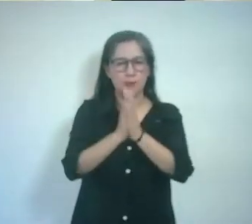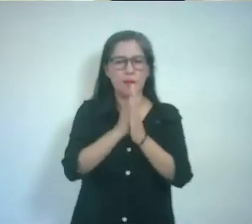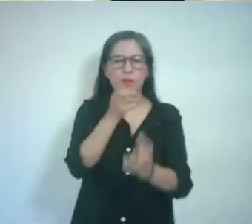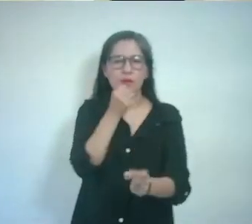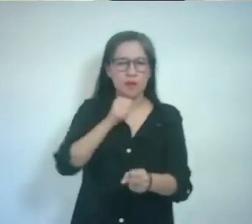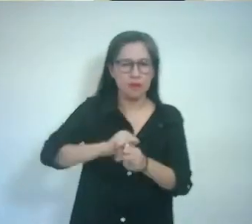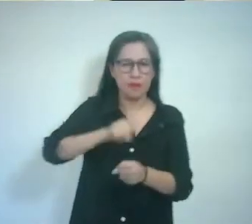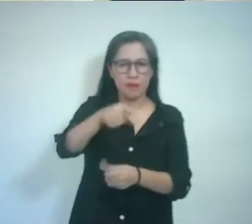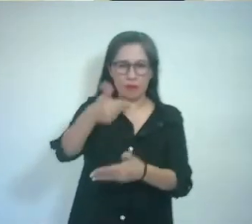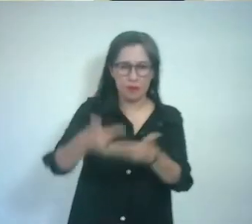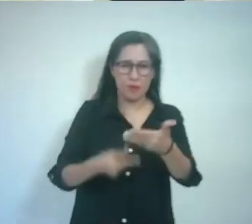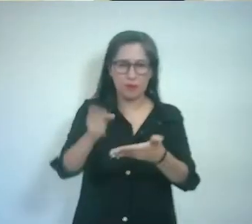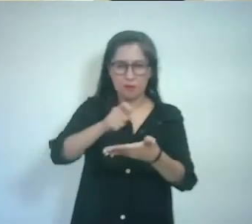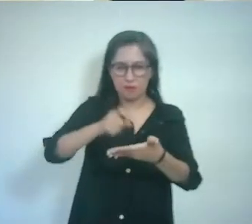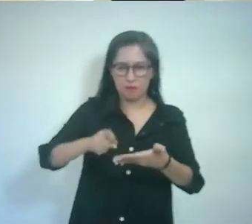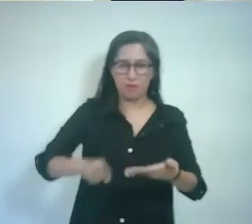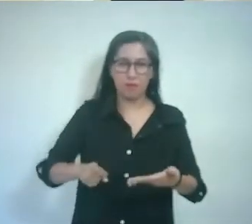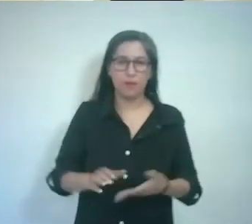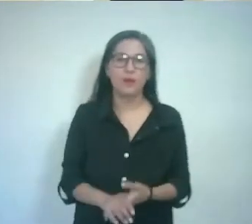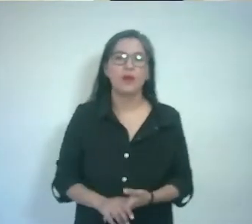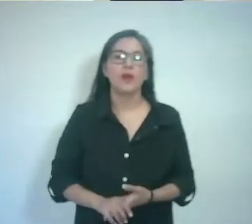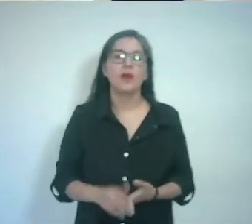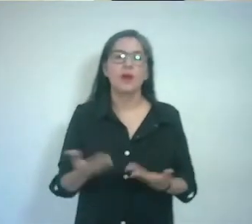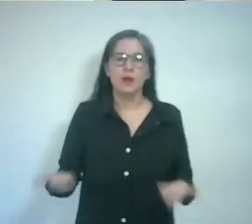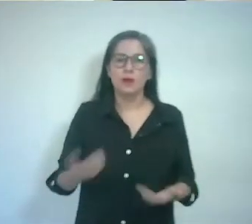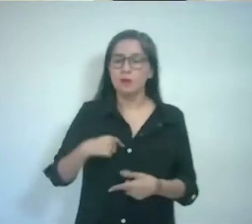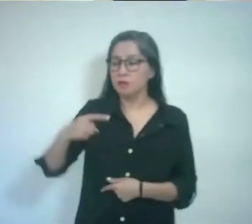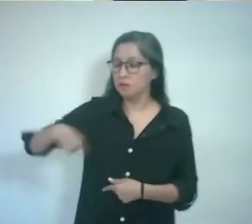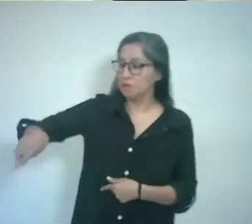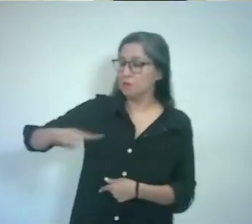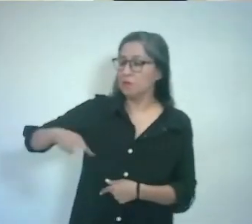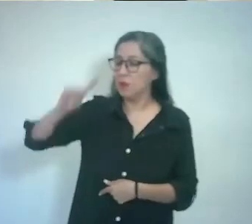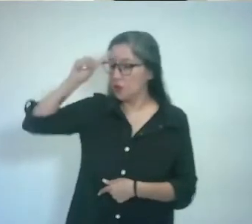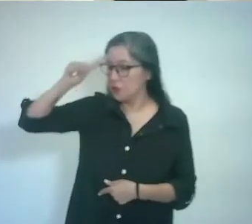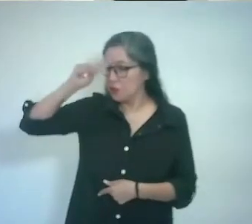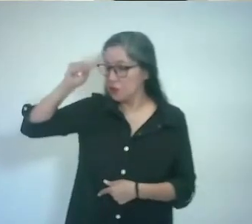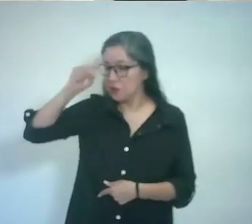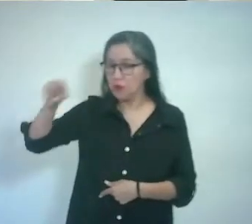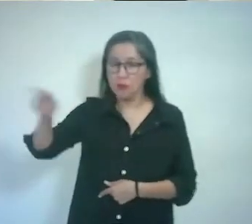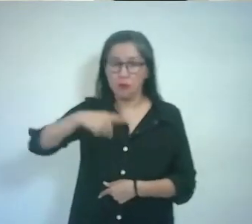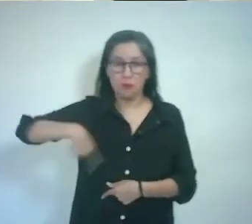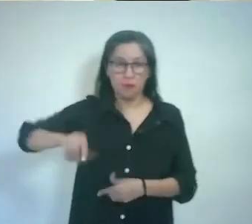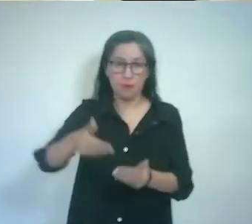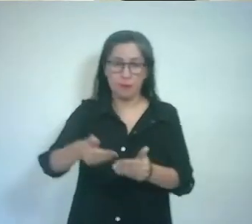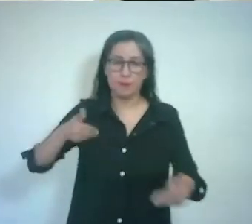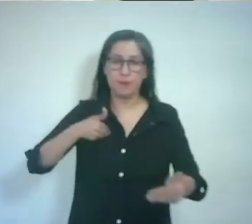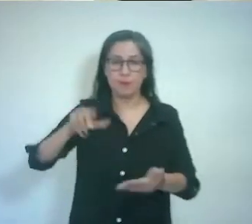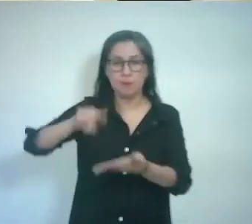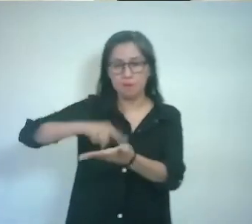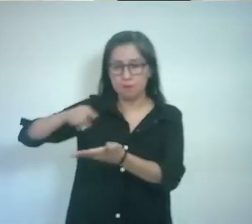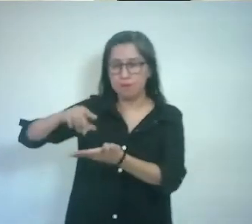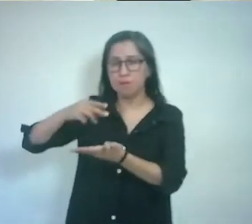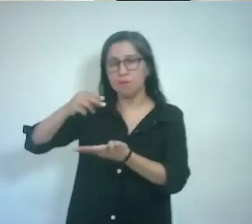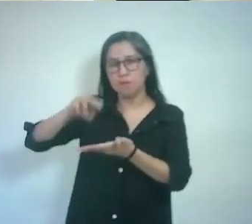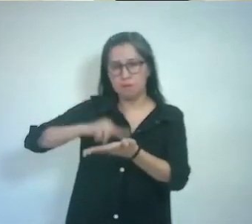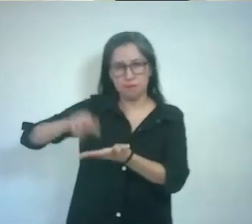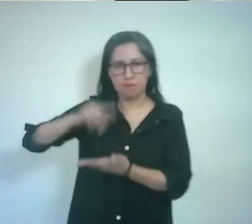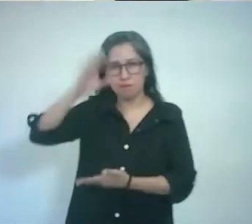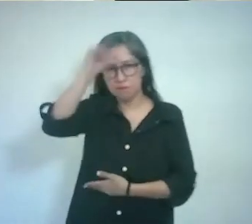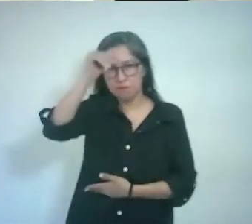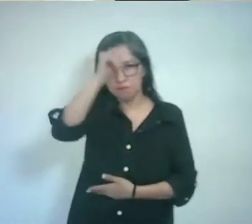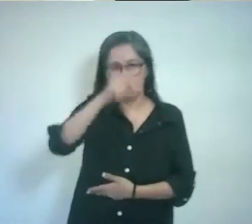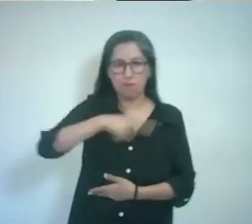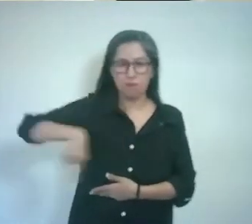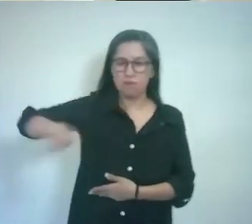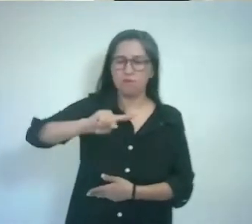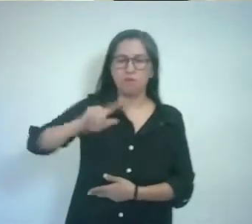votación correspondiente. Consejeras y consejeros electorales, en votación económica se consulta si se aprueba el orden del día en los términos en que fue circulado. Quienes estén